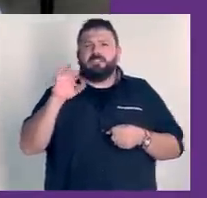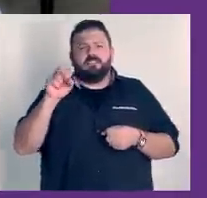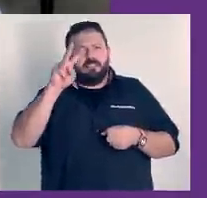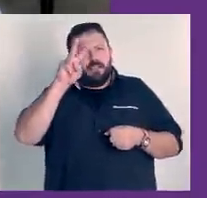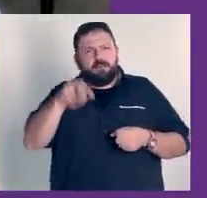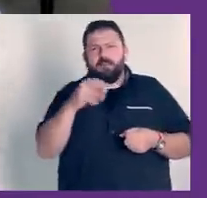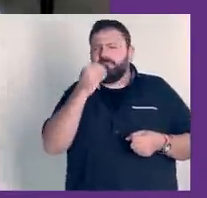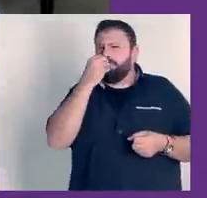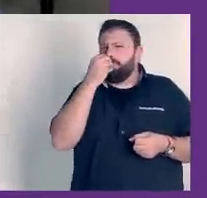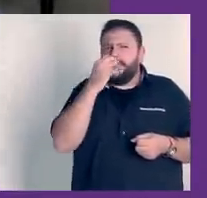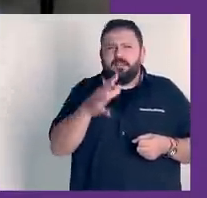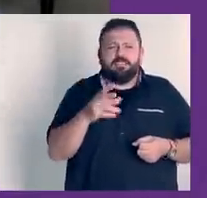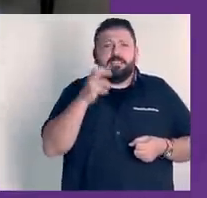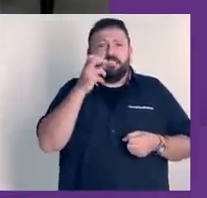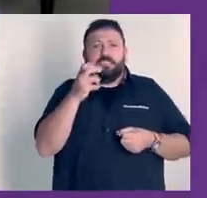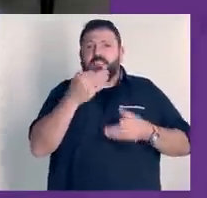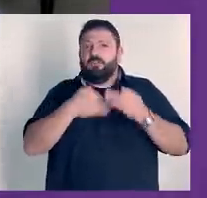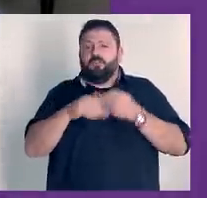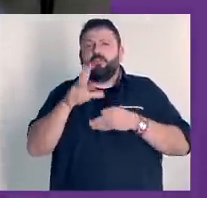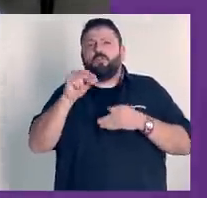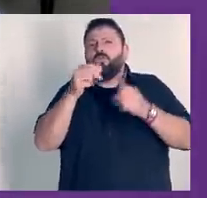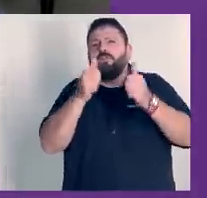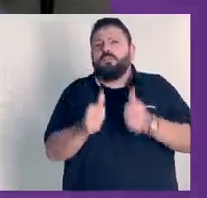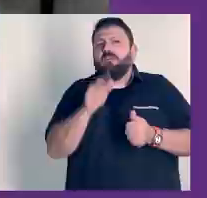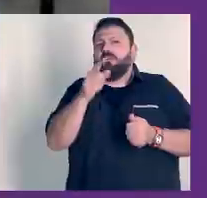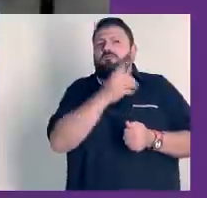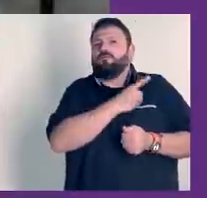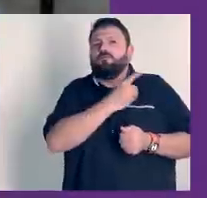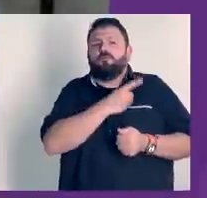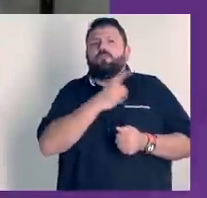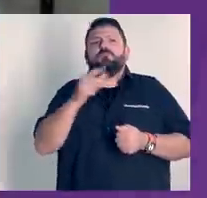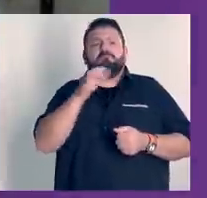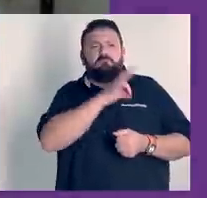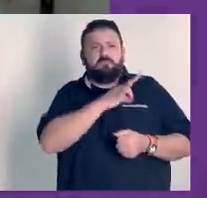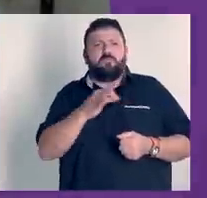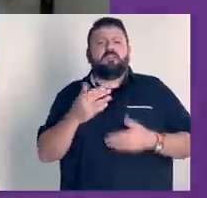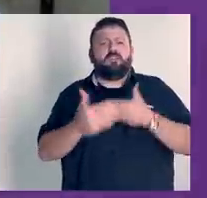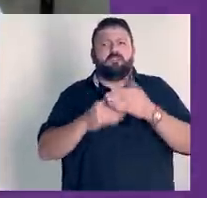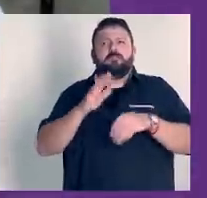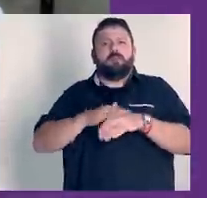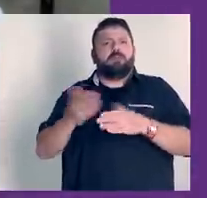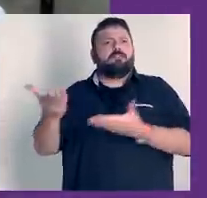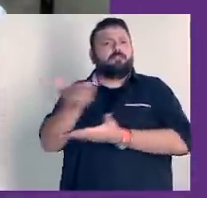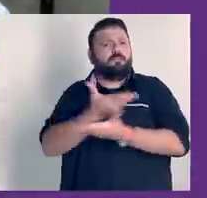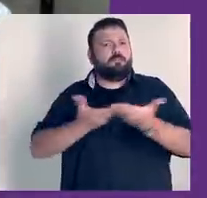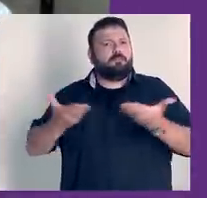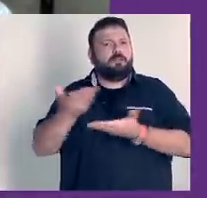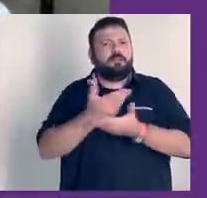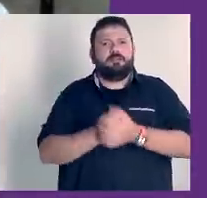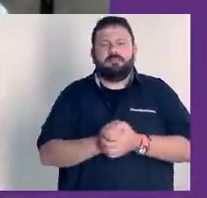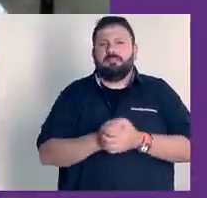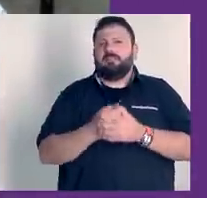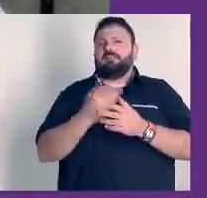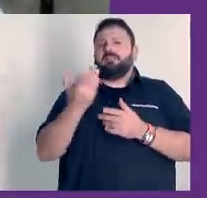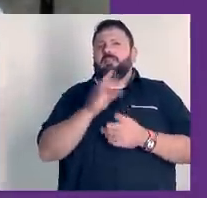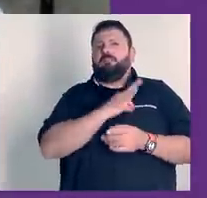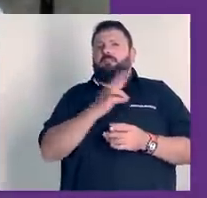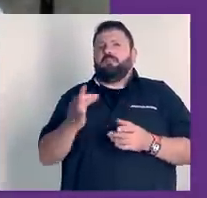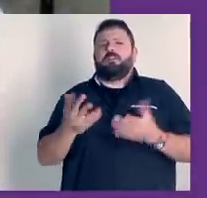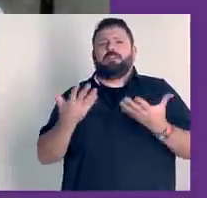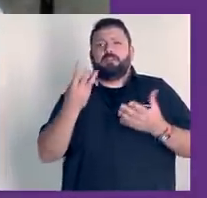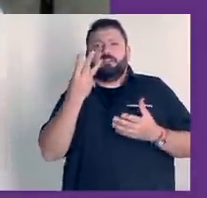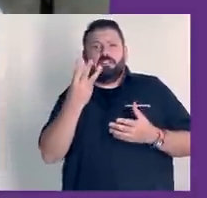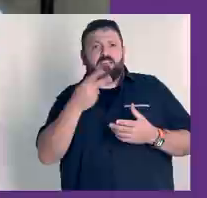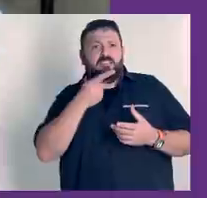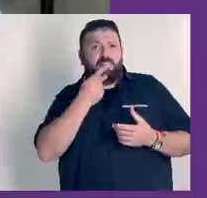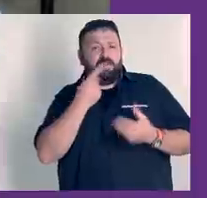preciosa porque es una abundancia que no te quedas tú sola, sino que tú además la puedes compartir. Hablar de 3 ingresados o de